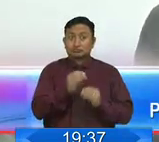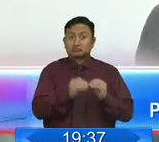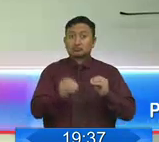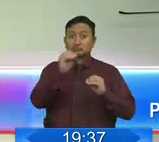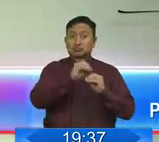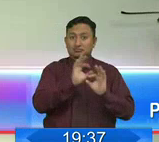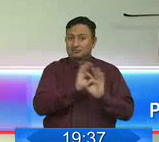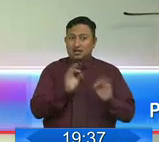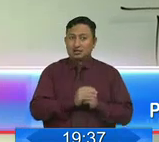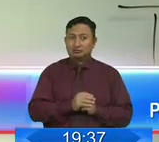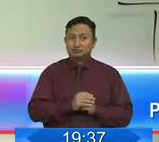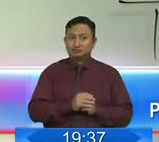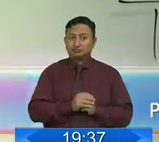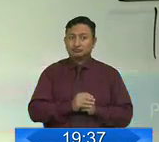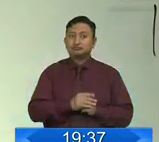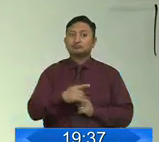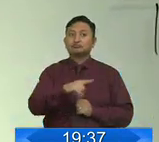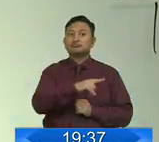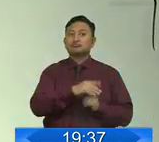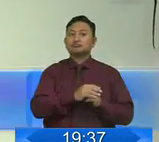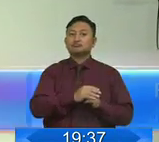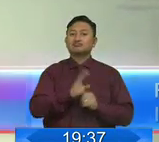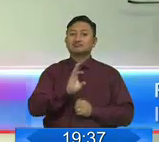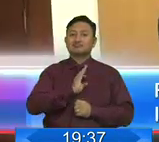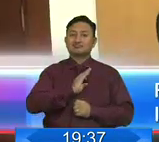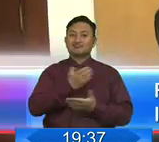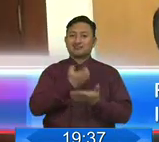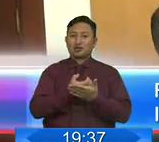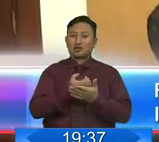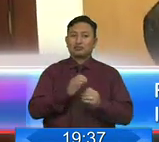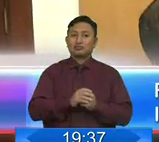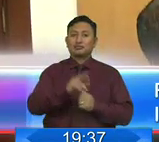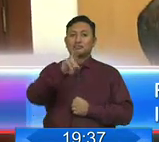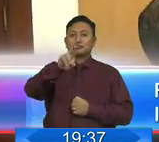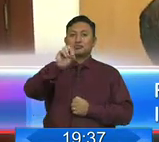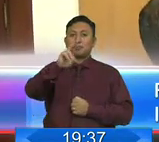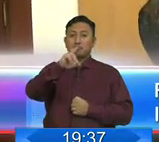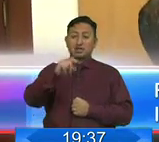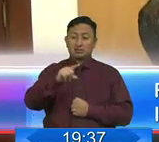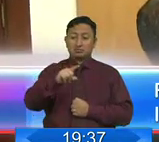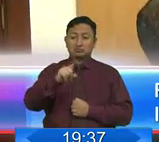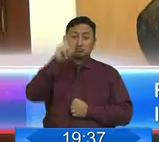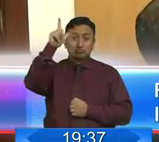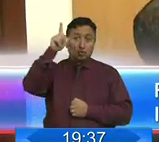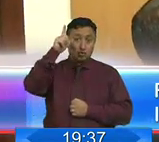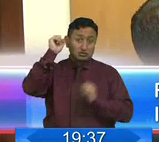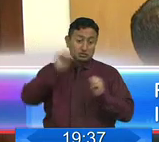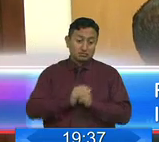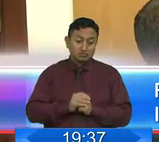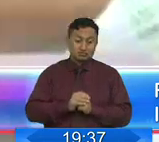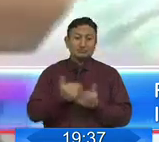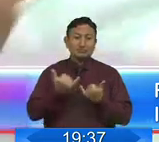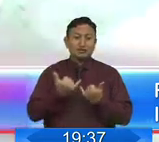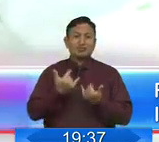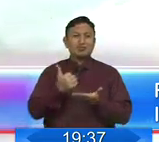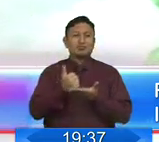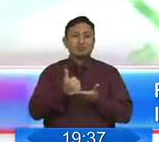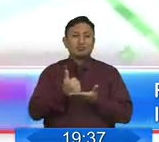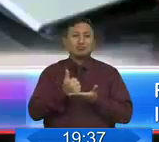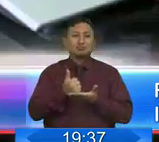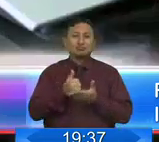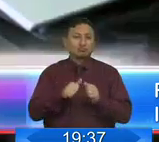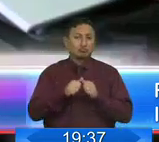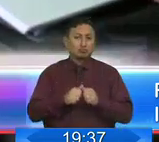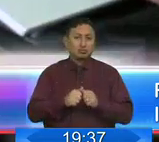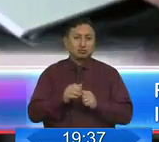recargo. Dicha decisión, a decir del experto en temas económicos Ramiro Crespo, es legal y lógica, pues asegura que existen varios beneficios que se mantienen si